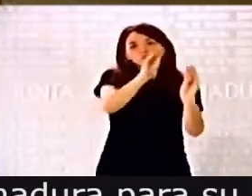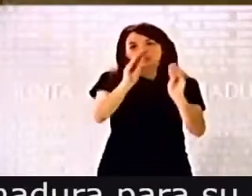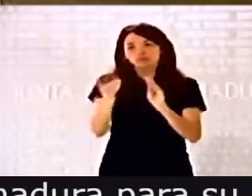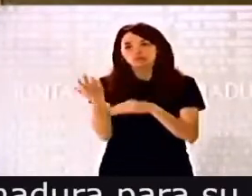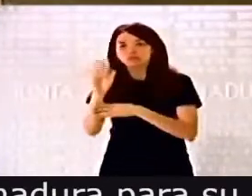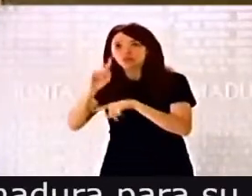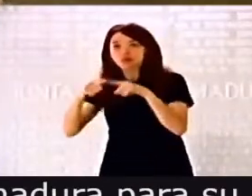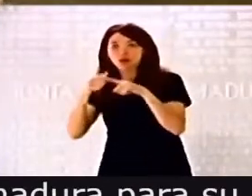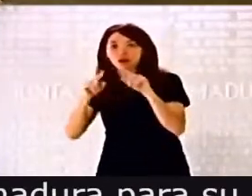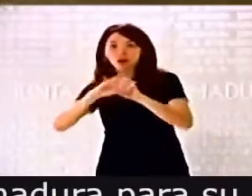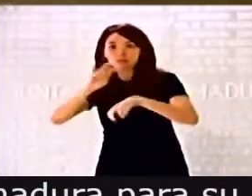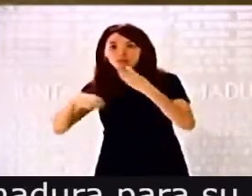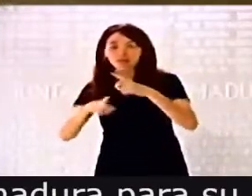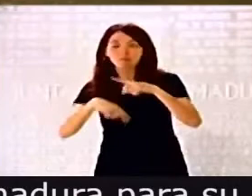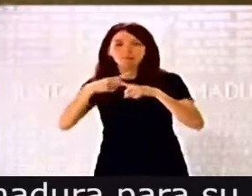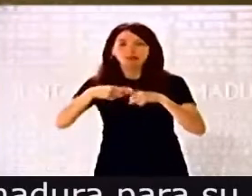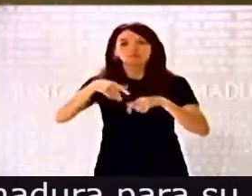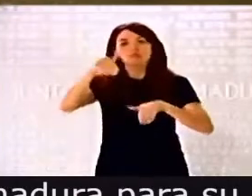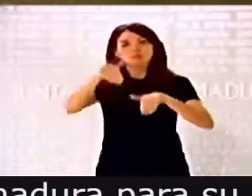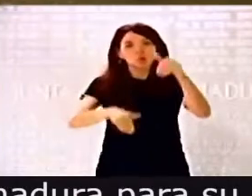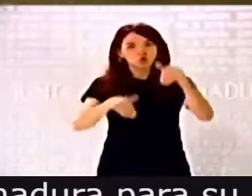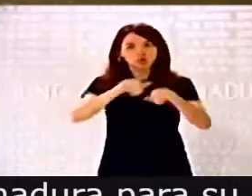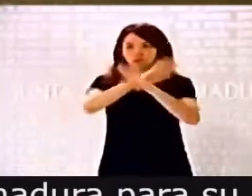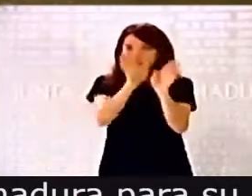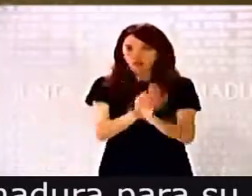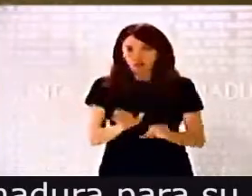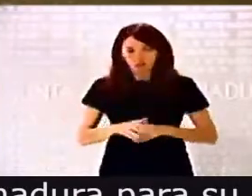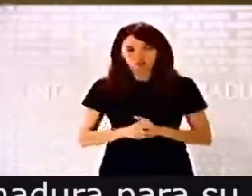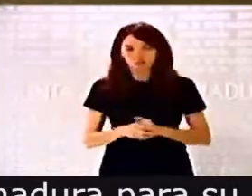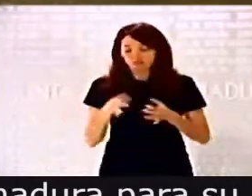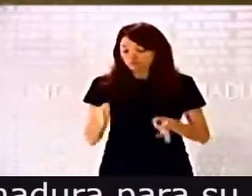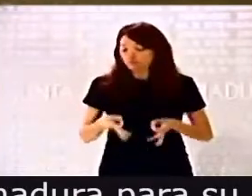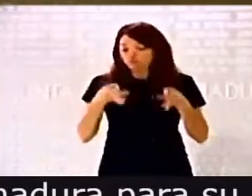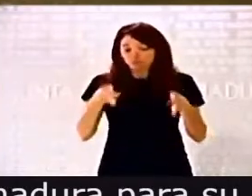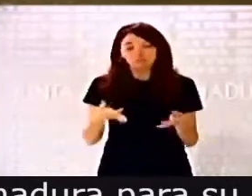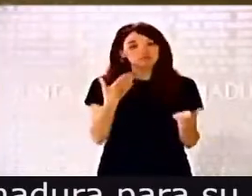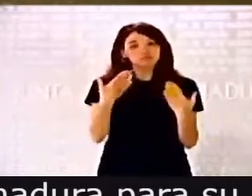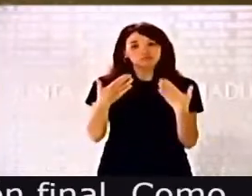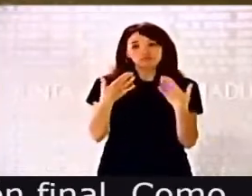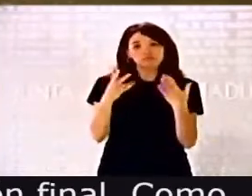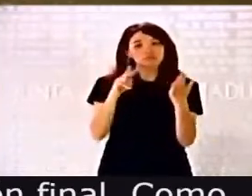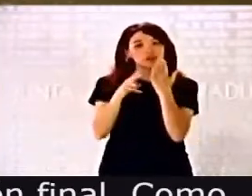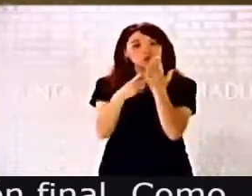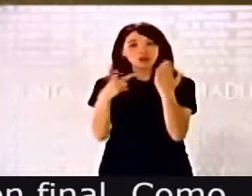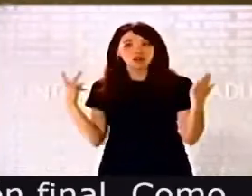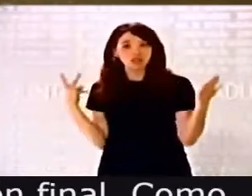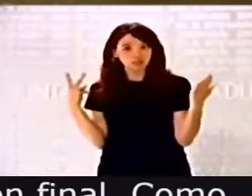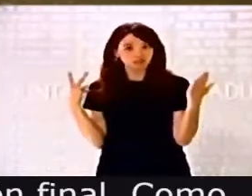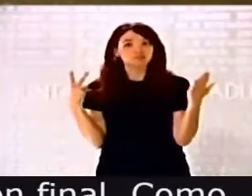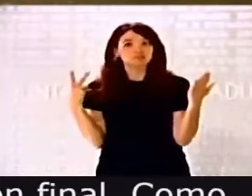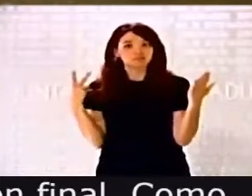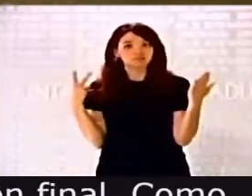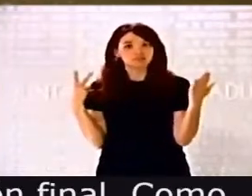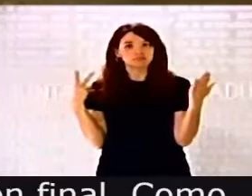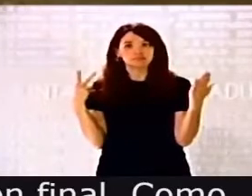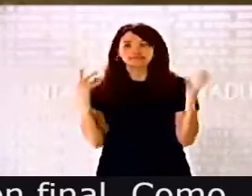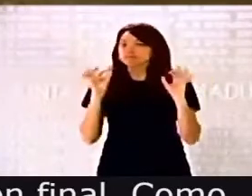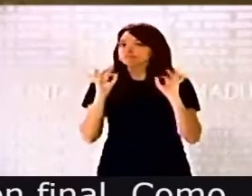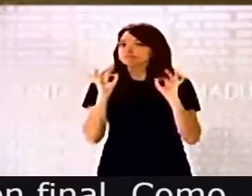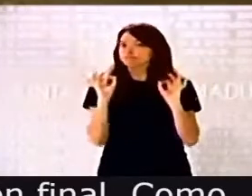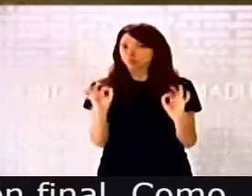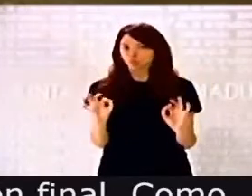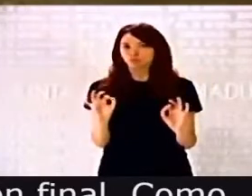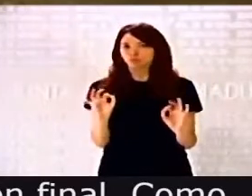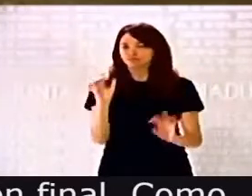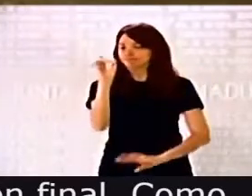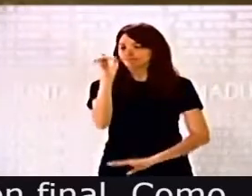enmiendas y votación final. Como siempre, el diálogo, la transparencia son el eje sobre el que